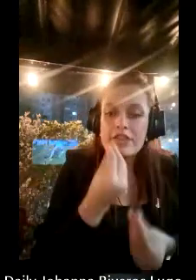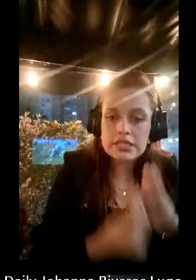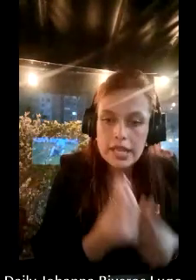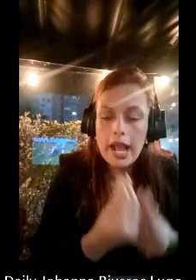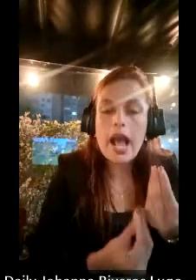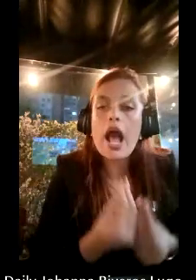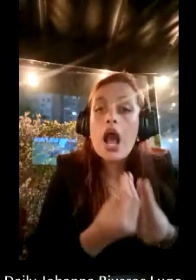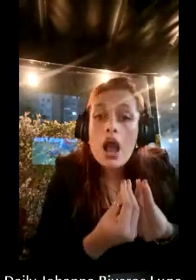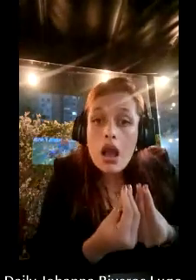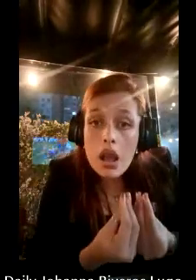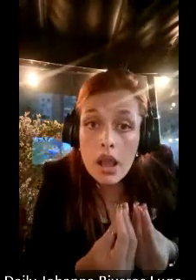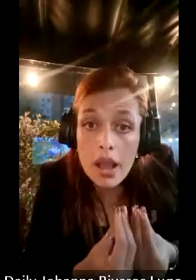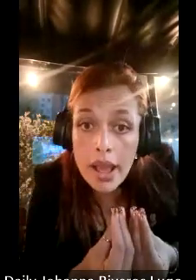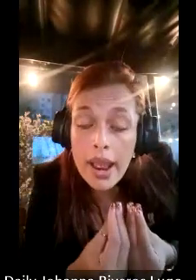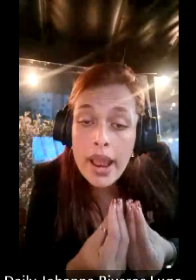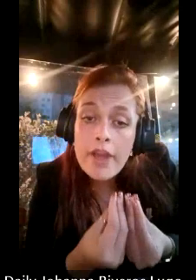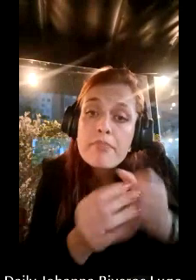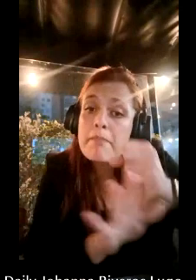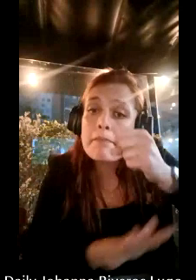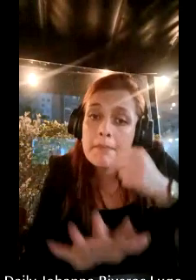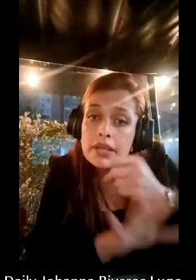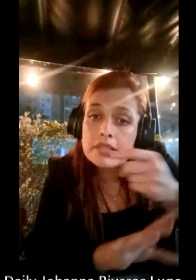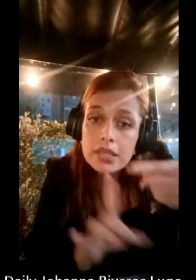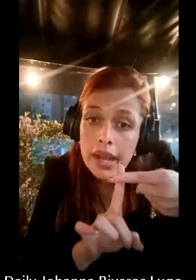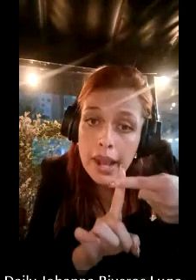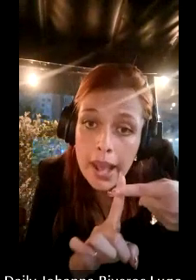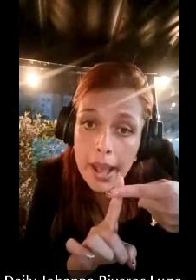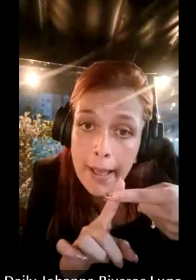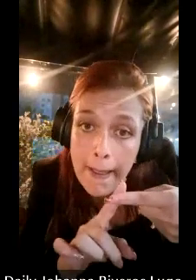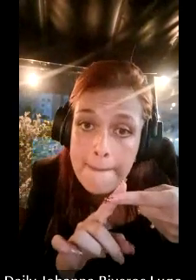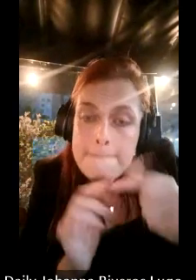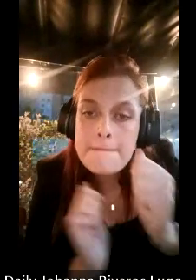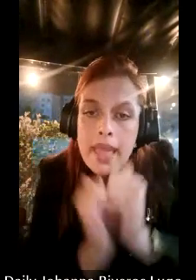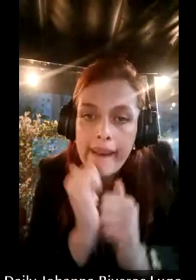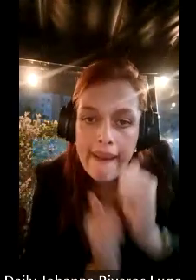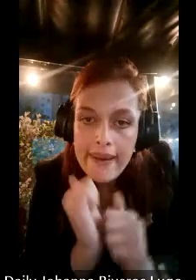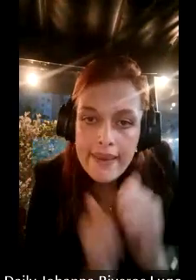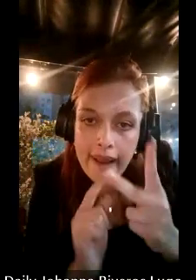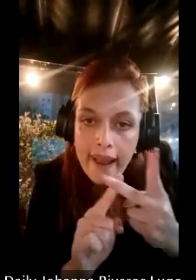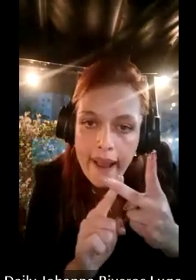la cinemática, la dinámica y la estática.